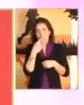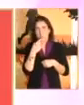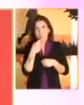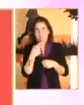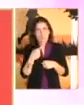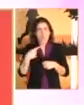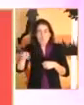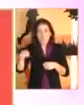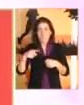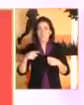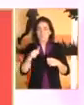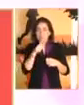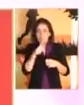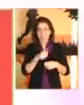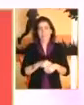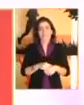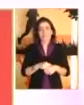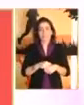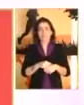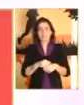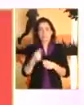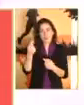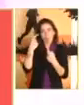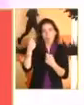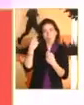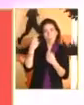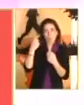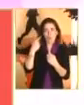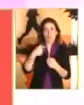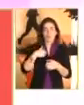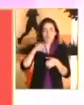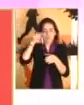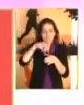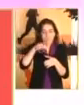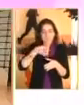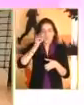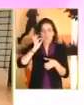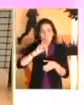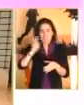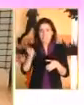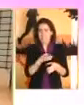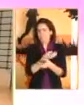Por favor, bebe. Tenía tisanas, tenía de todo. Fue